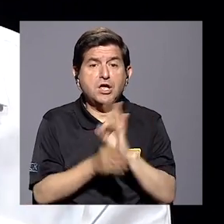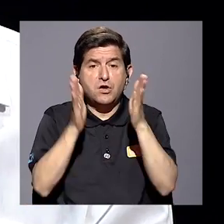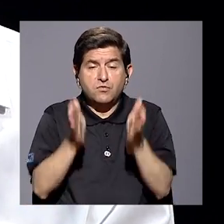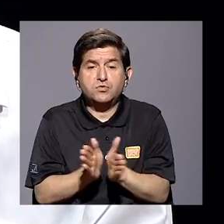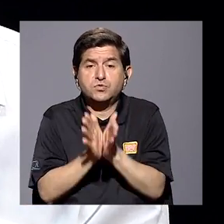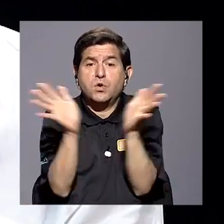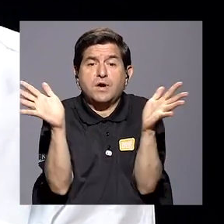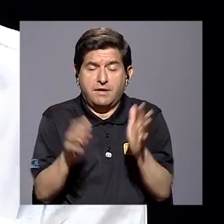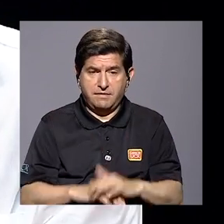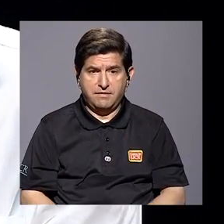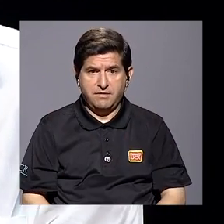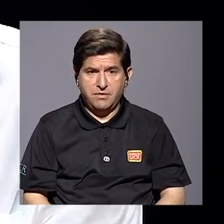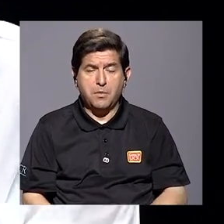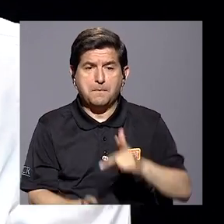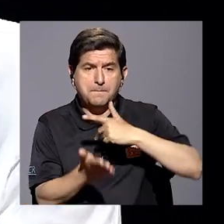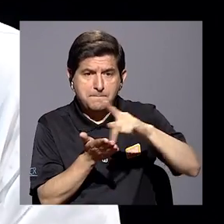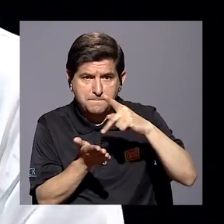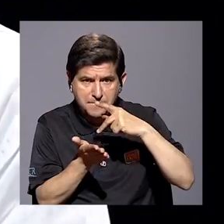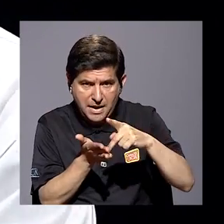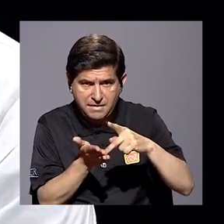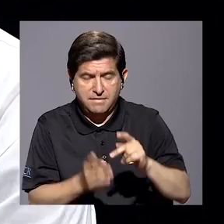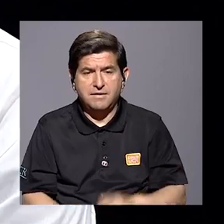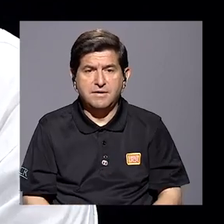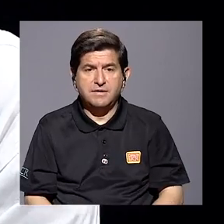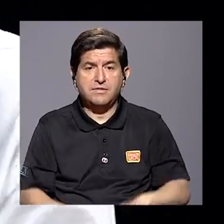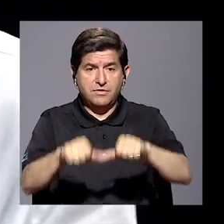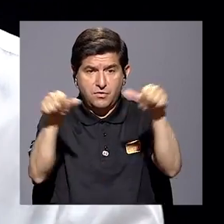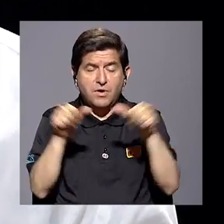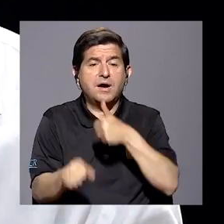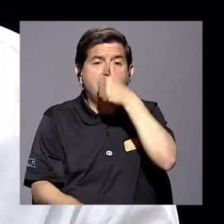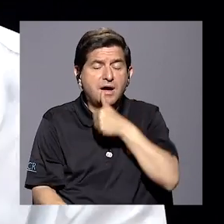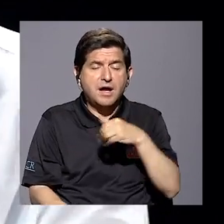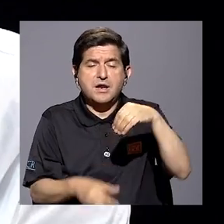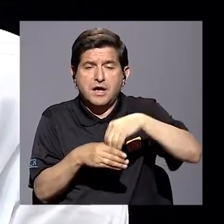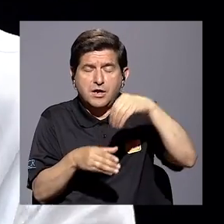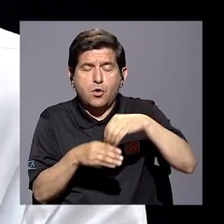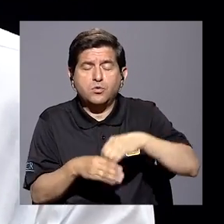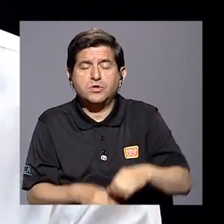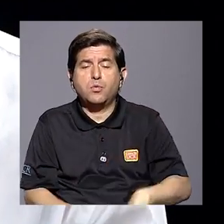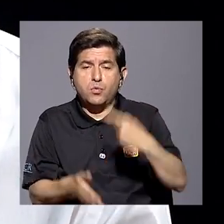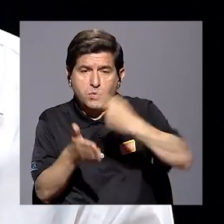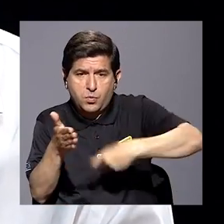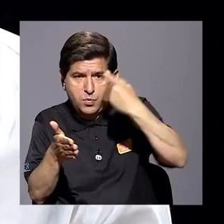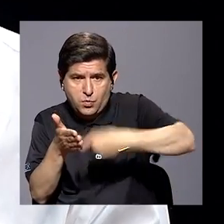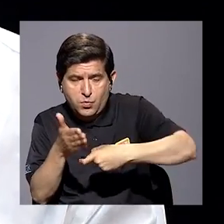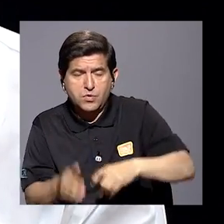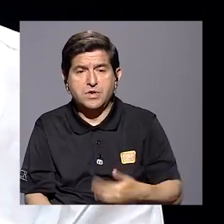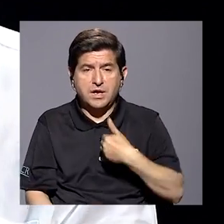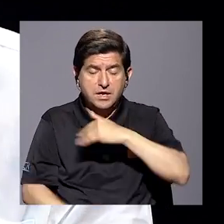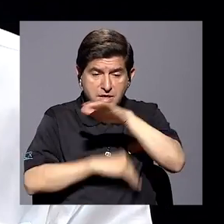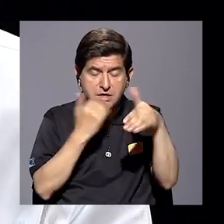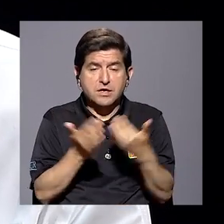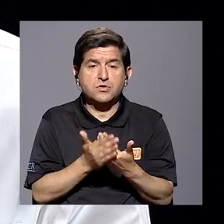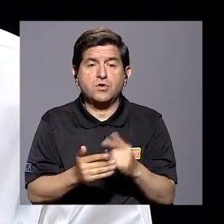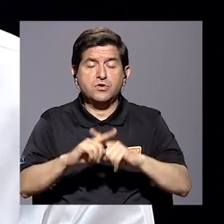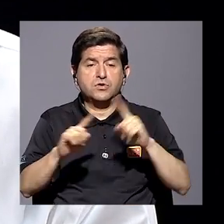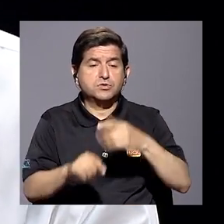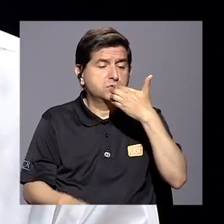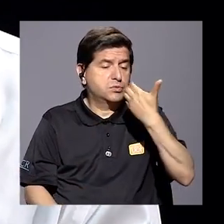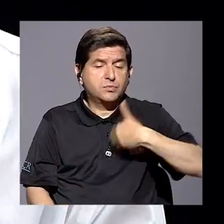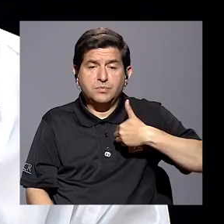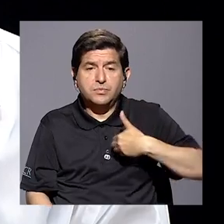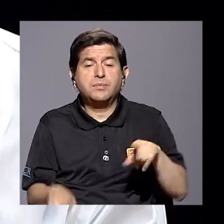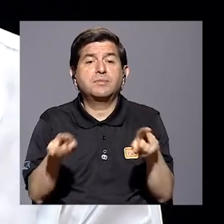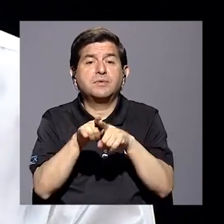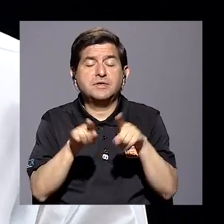el funcionario público que es pagado por el sector privado que contribuye los impuestos y que recibe toda esta clase de